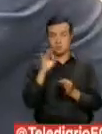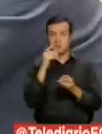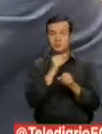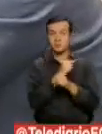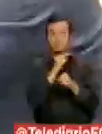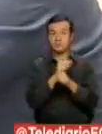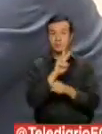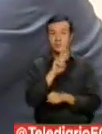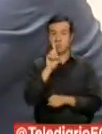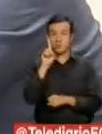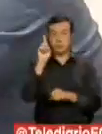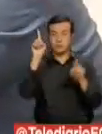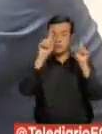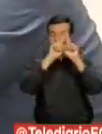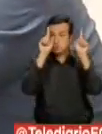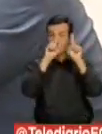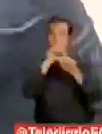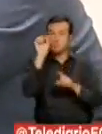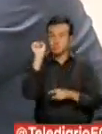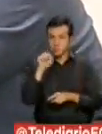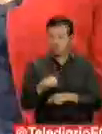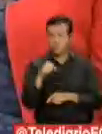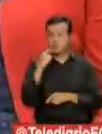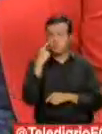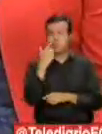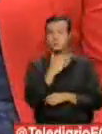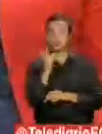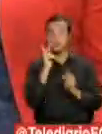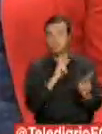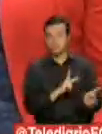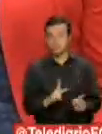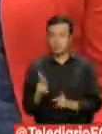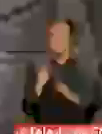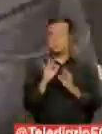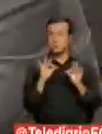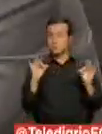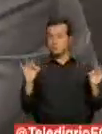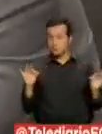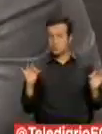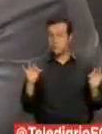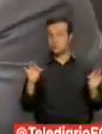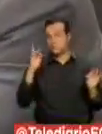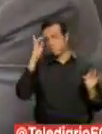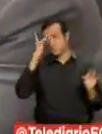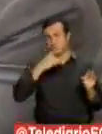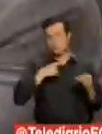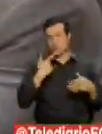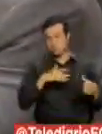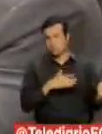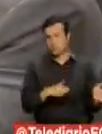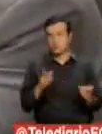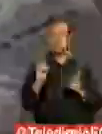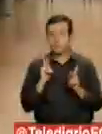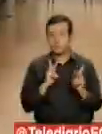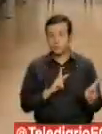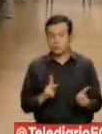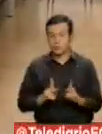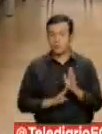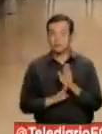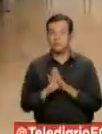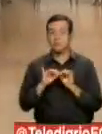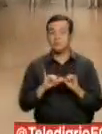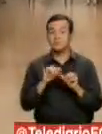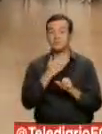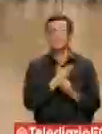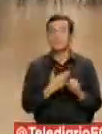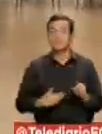gerentes de las 21 empresas deberán entregar a la EMCO los planes de optimización. La medida se enmarca dentro del plan de prosperidad que fue anunciado por el